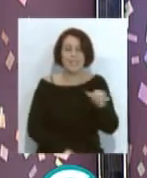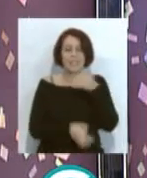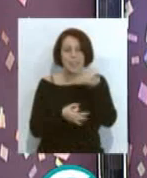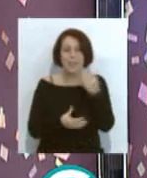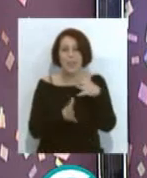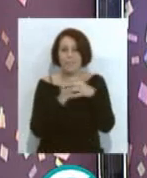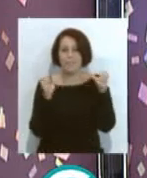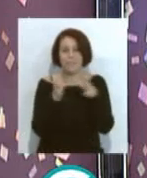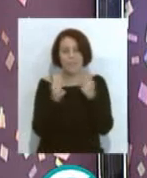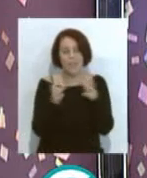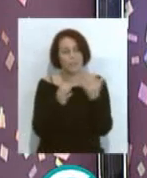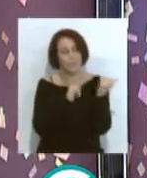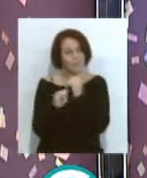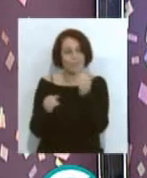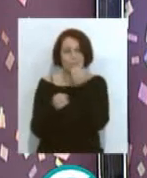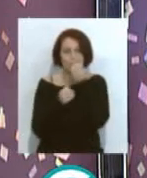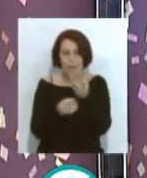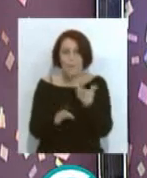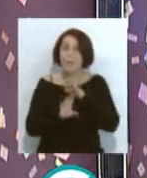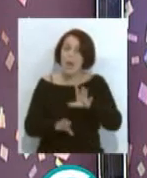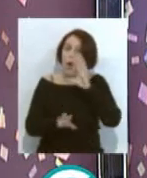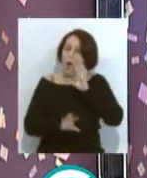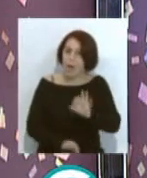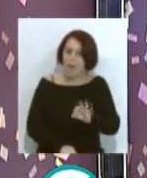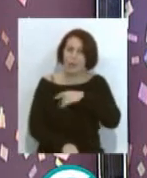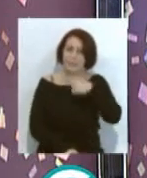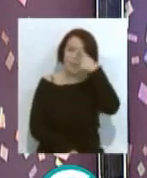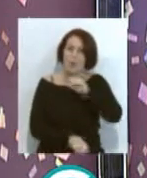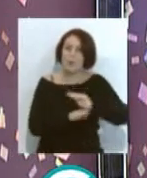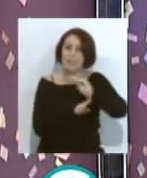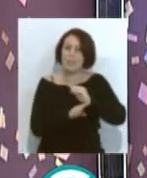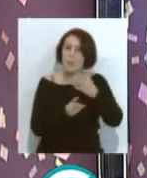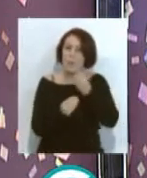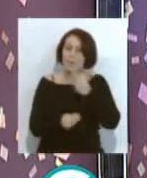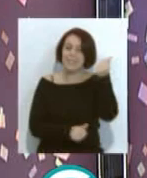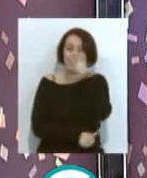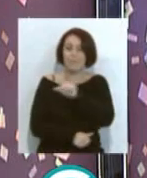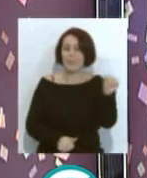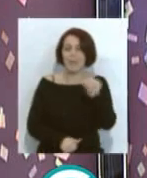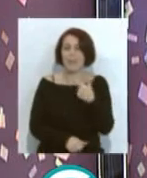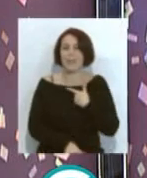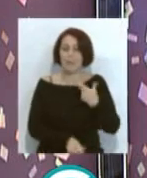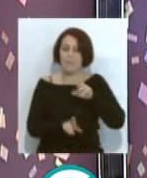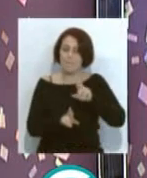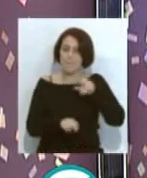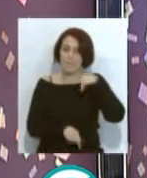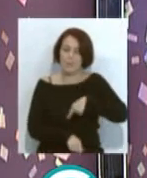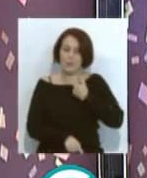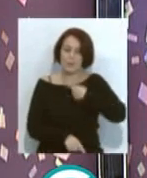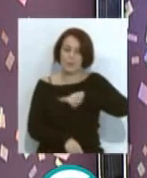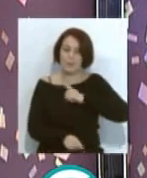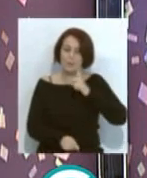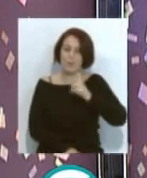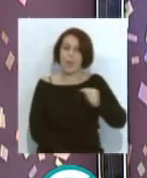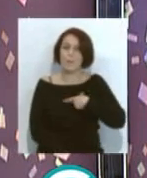siempre, deseándoles que lo pasen bien, que lo disfruten, pero con precaución. Ya saben, cuídense mucho, y la semana que viene les esperamos. Nos vamos